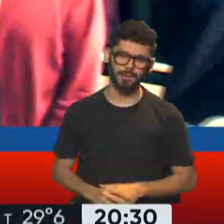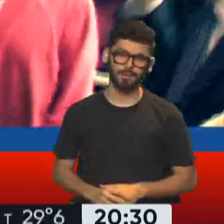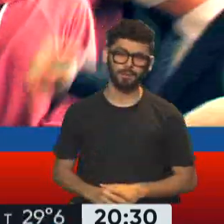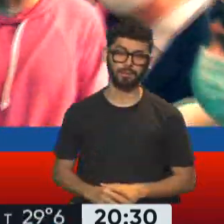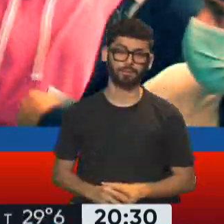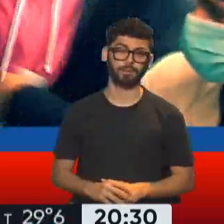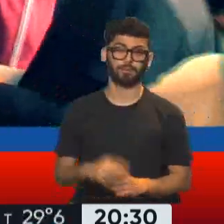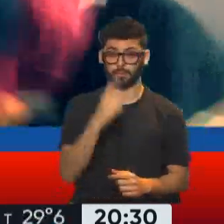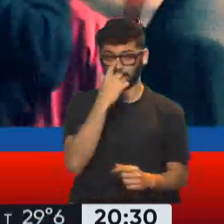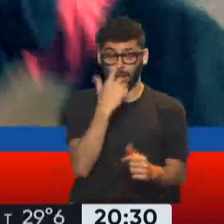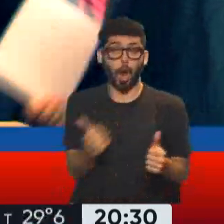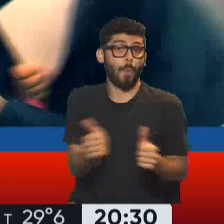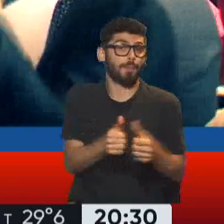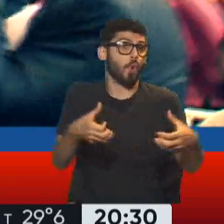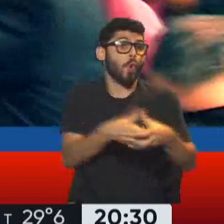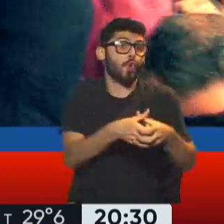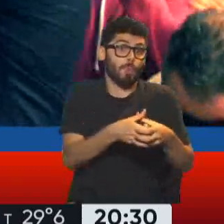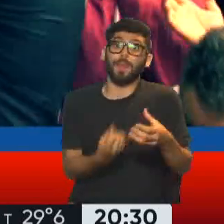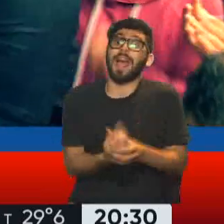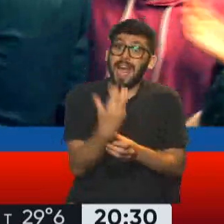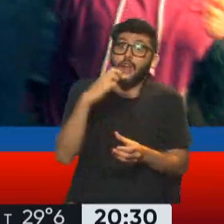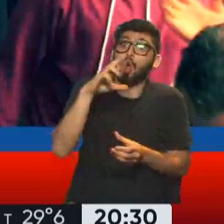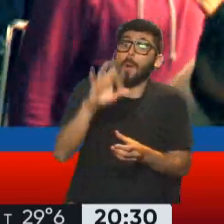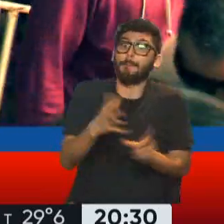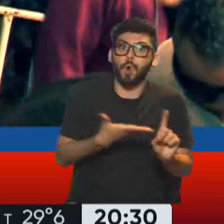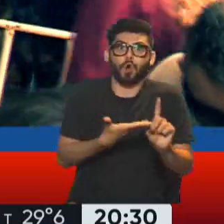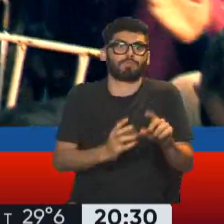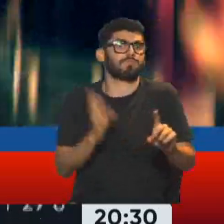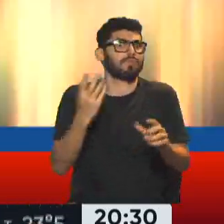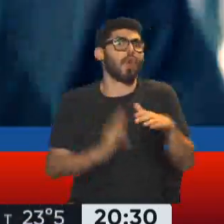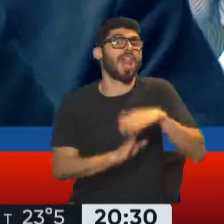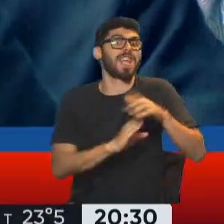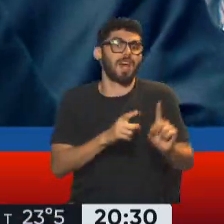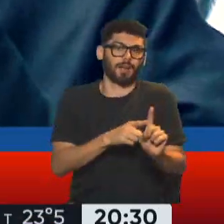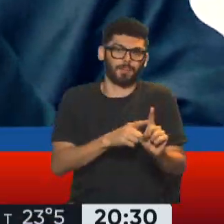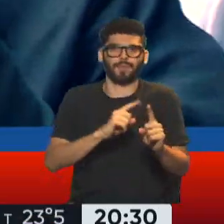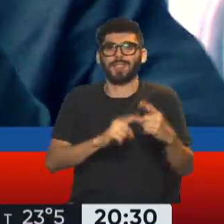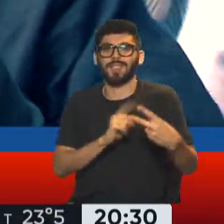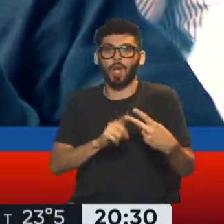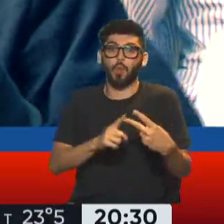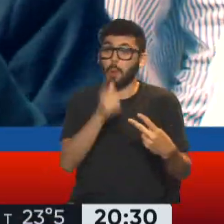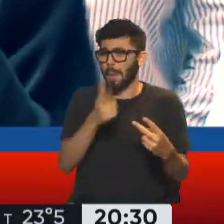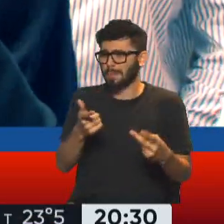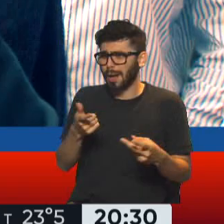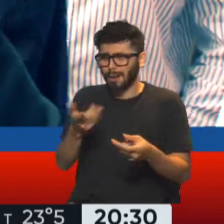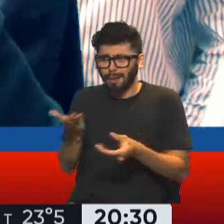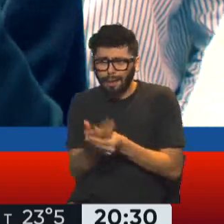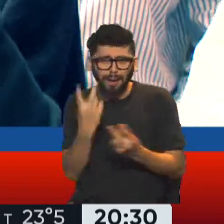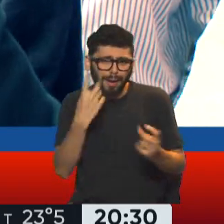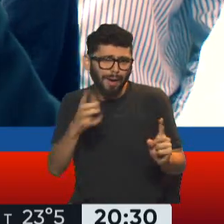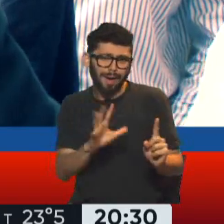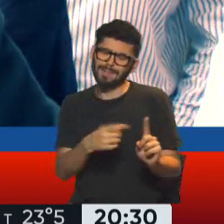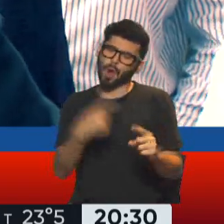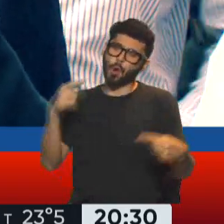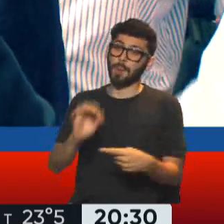primero porque es uno de los líderes de nuestro espacio, creador del PRO. El expresidente, el segundo porque creemos que es una causa injusta, que lo tiene un